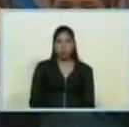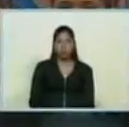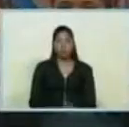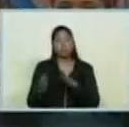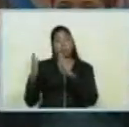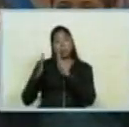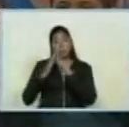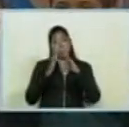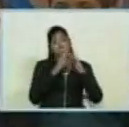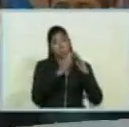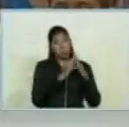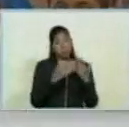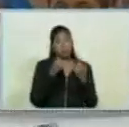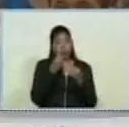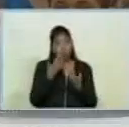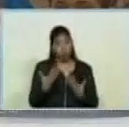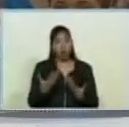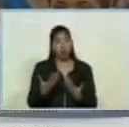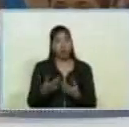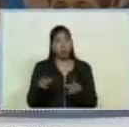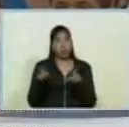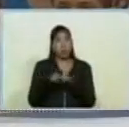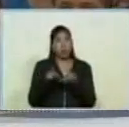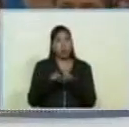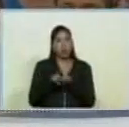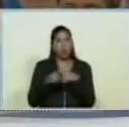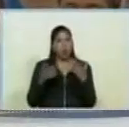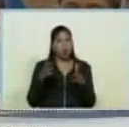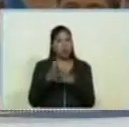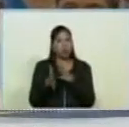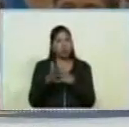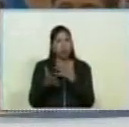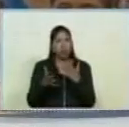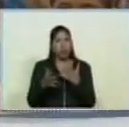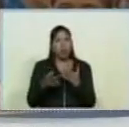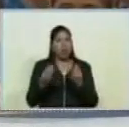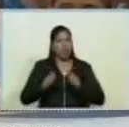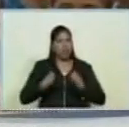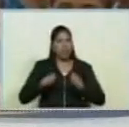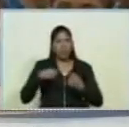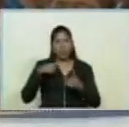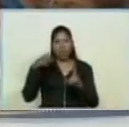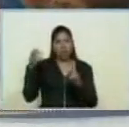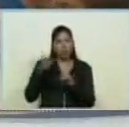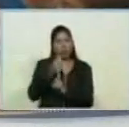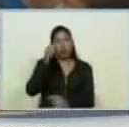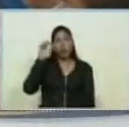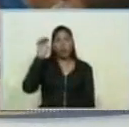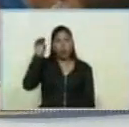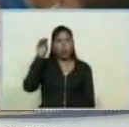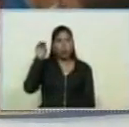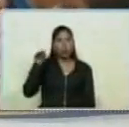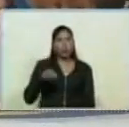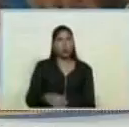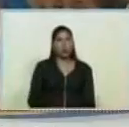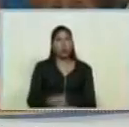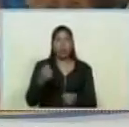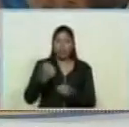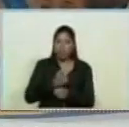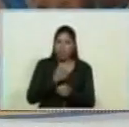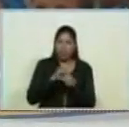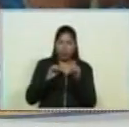como nos lo dijo nuestro comandante Chávez, un puente hacia la vida, un puente hacia la nueva vida de trabajo, de activismo permanente, de